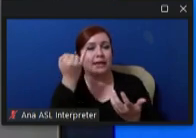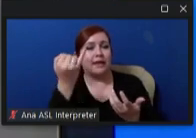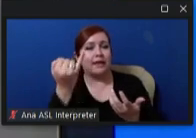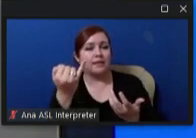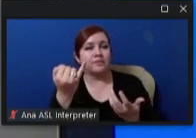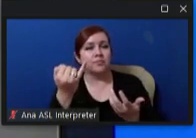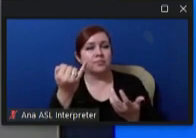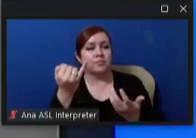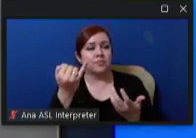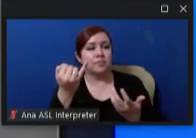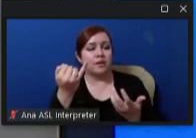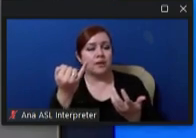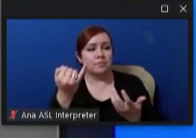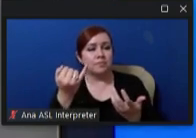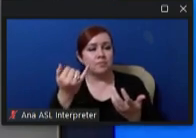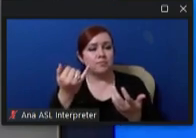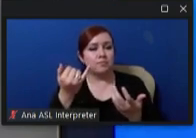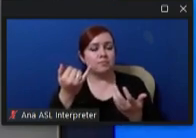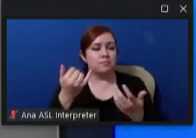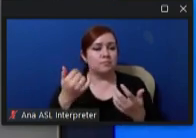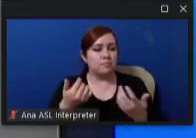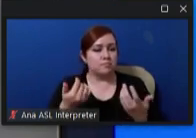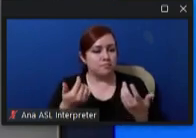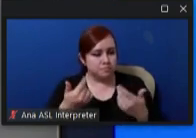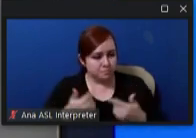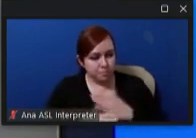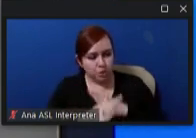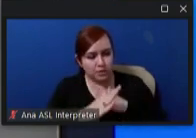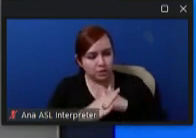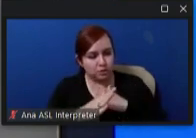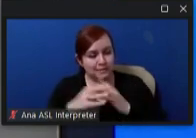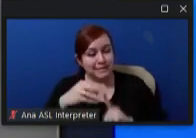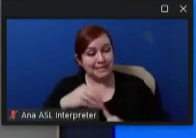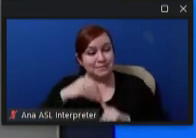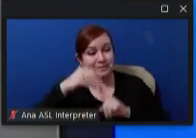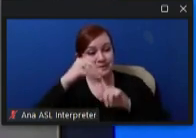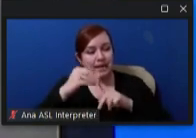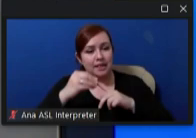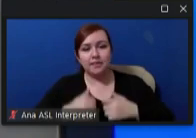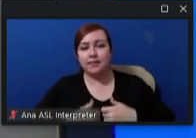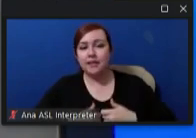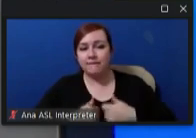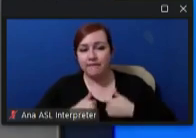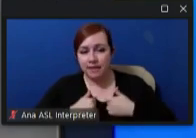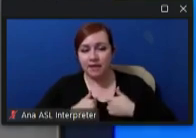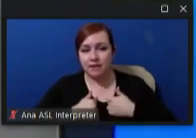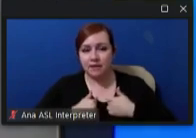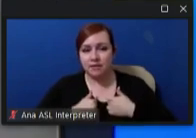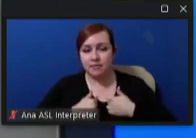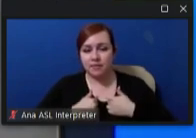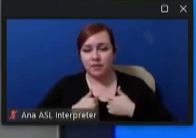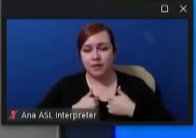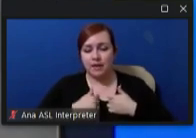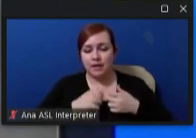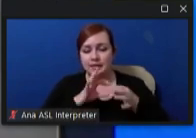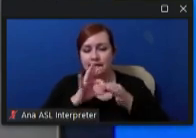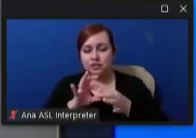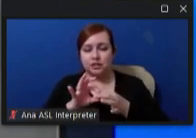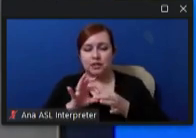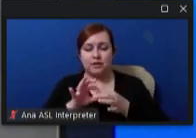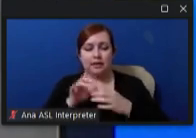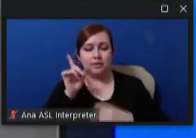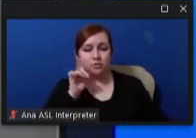debida, de protección especial respecto de las mujeres, las niñas, las